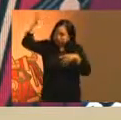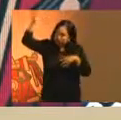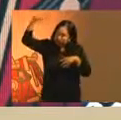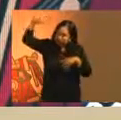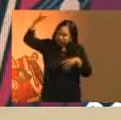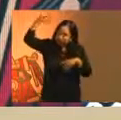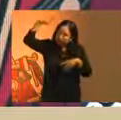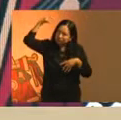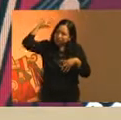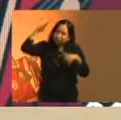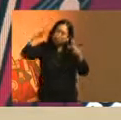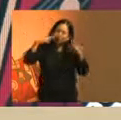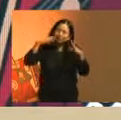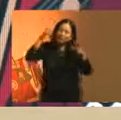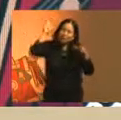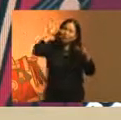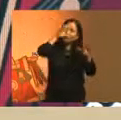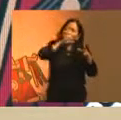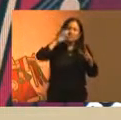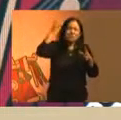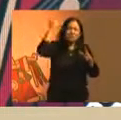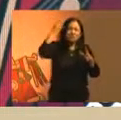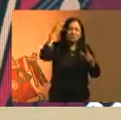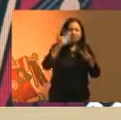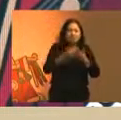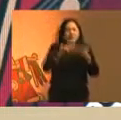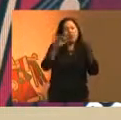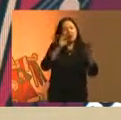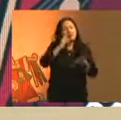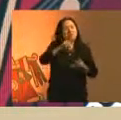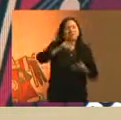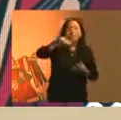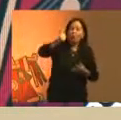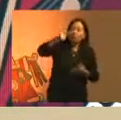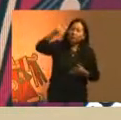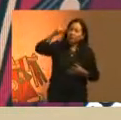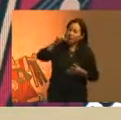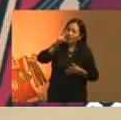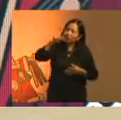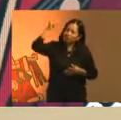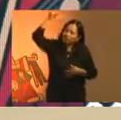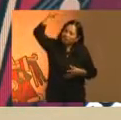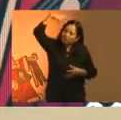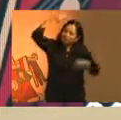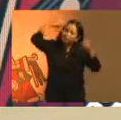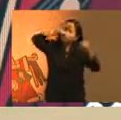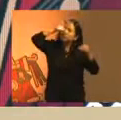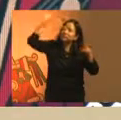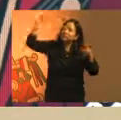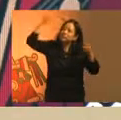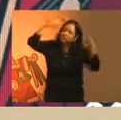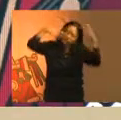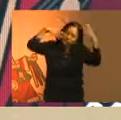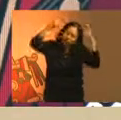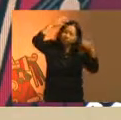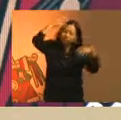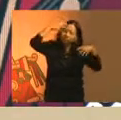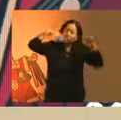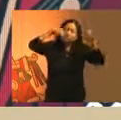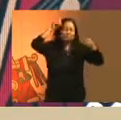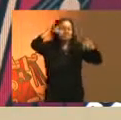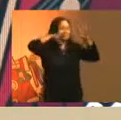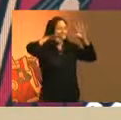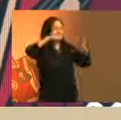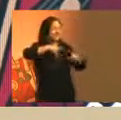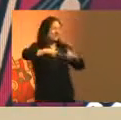para secarse al momento yo vivía otra gota caer con otras gotas del cielo y hacer carcajearse al campo